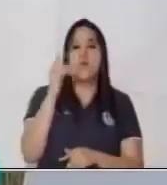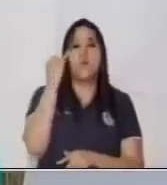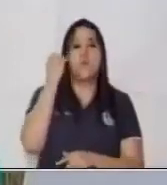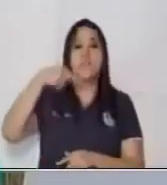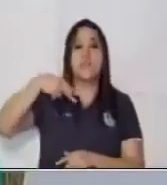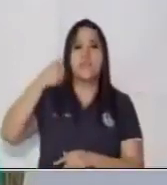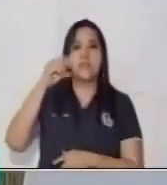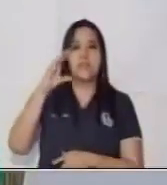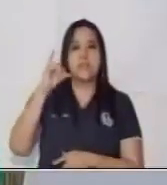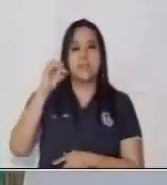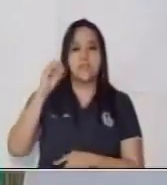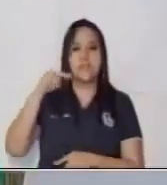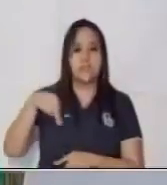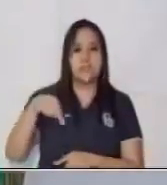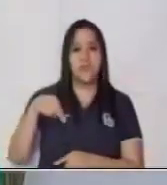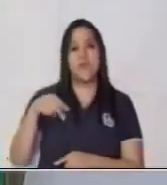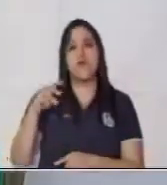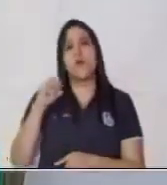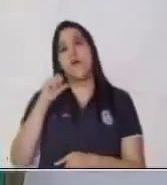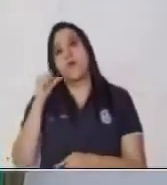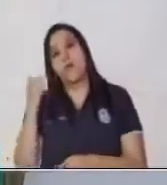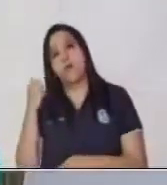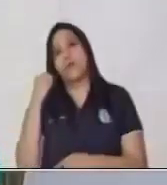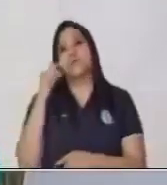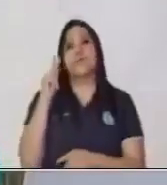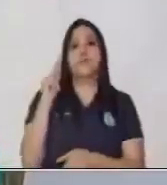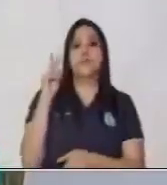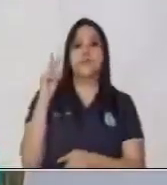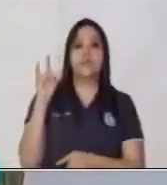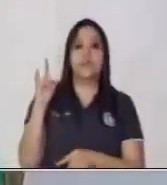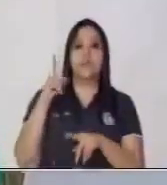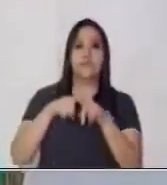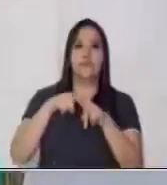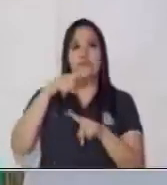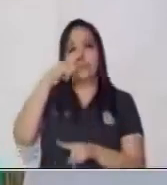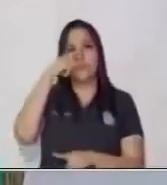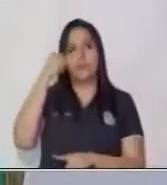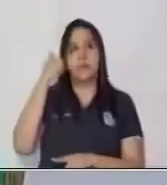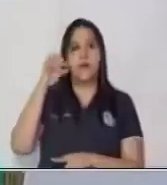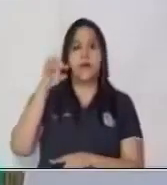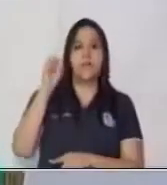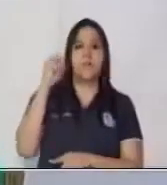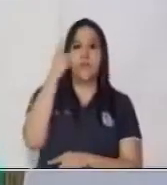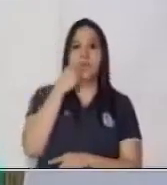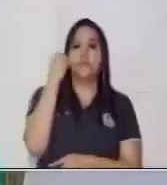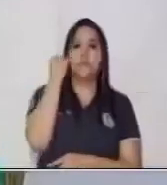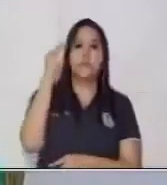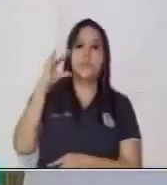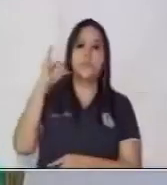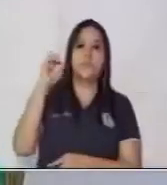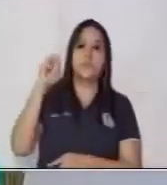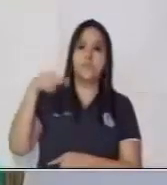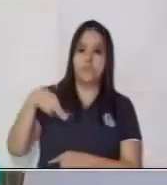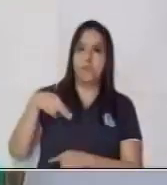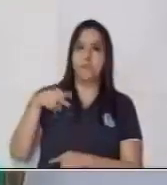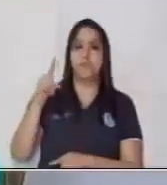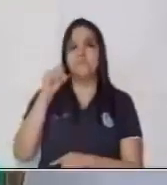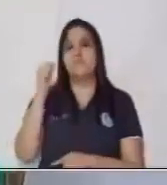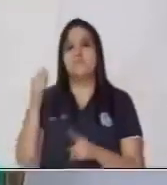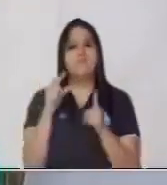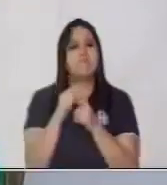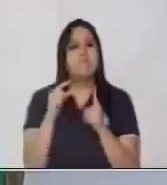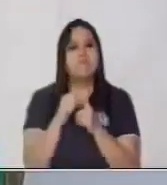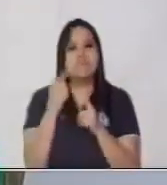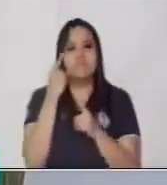o yuxtaposición. Wow, un nombre tal vez un poquito complicado, tal vez no habías